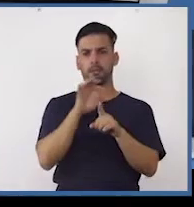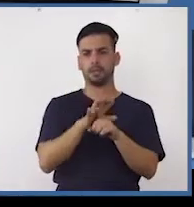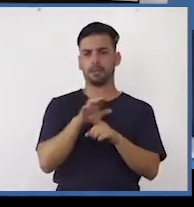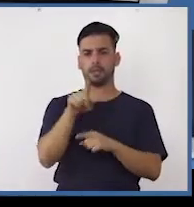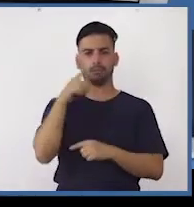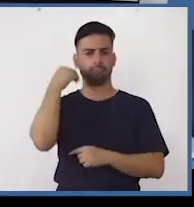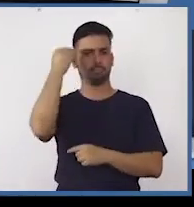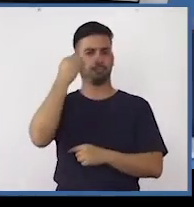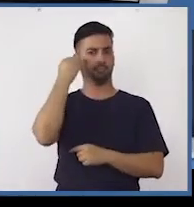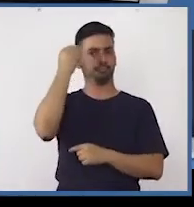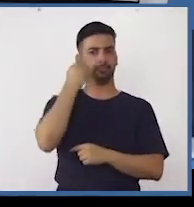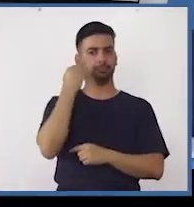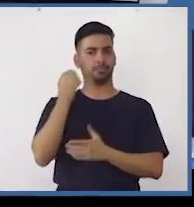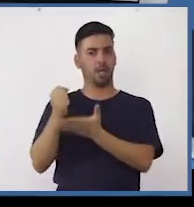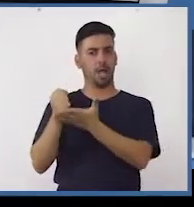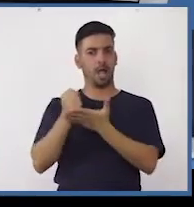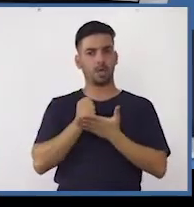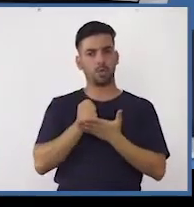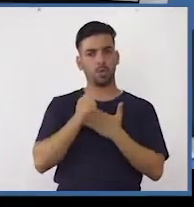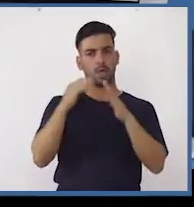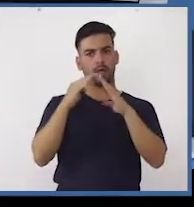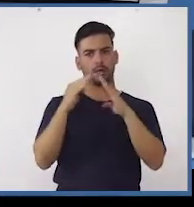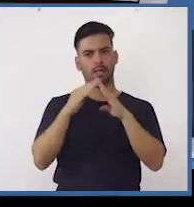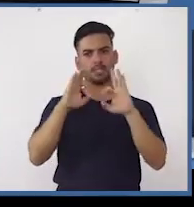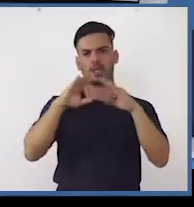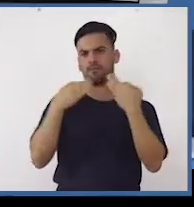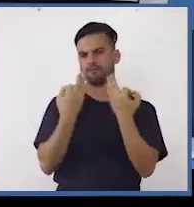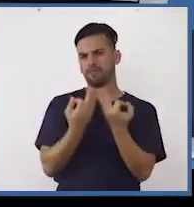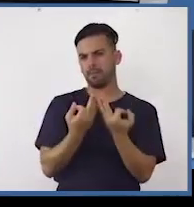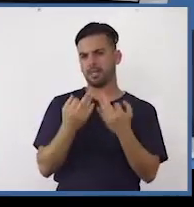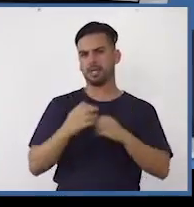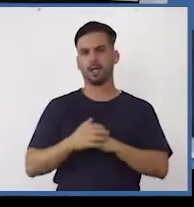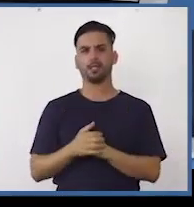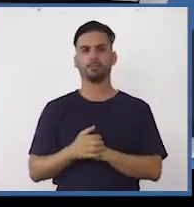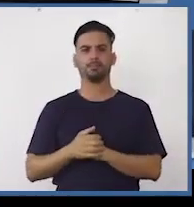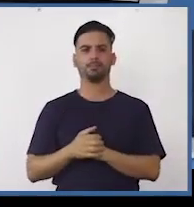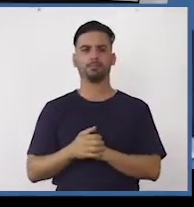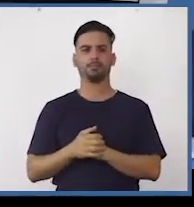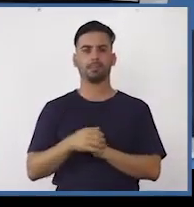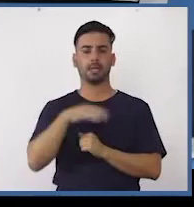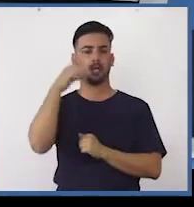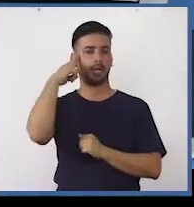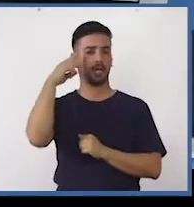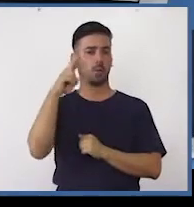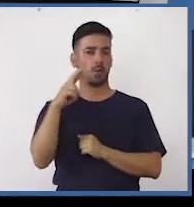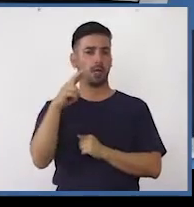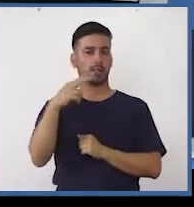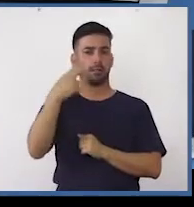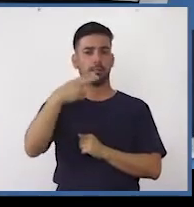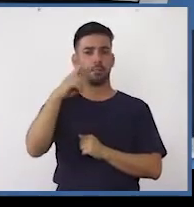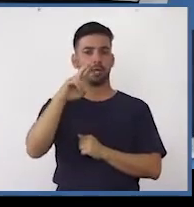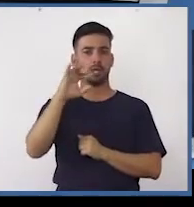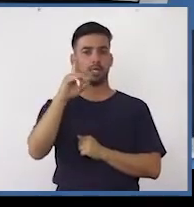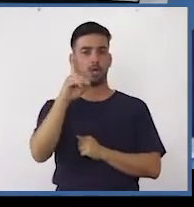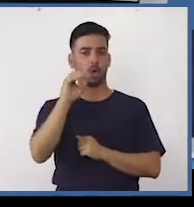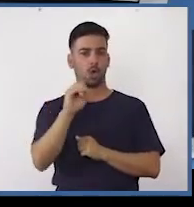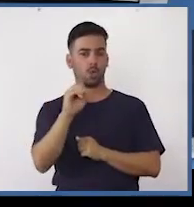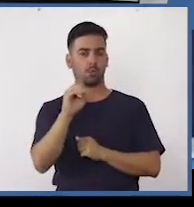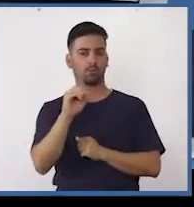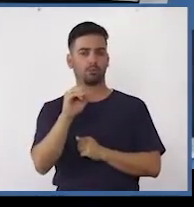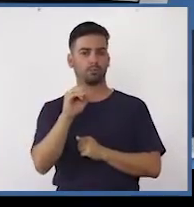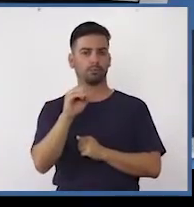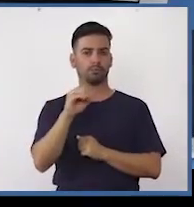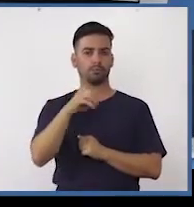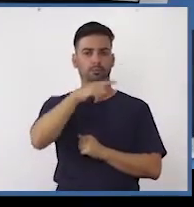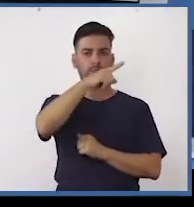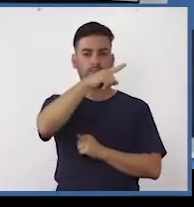ustedes, con la ayuda en su casa de sus familiares. Le dijimos que el periodo, ¿no, verdad? Dijimos que la